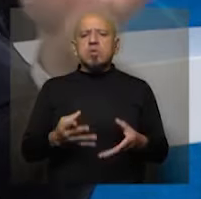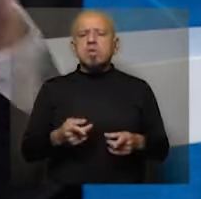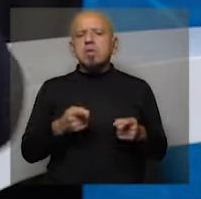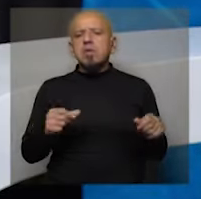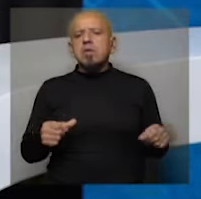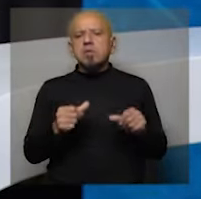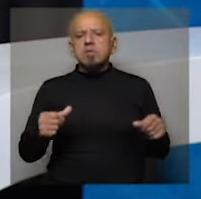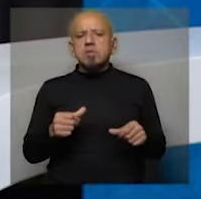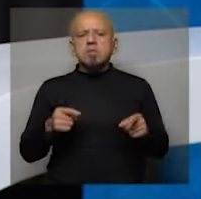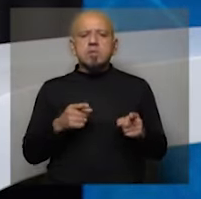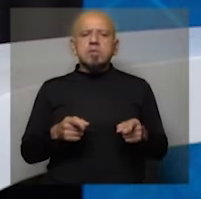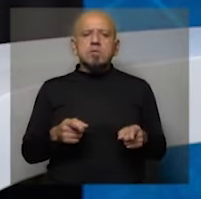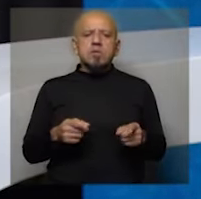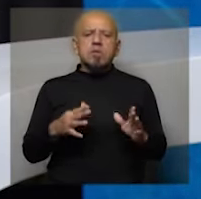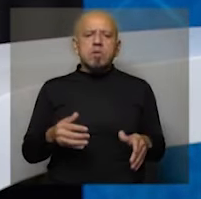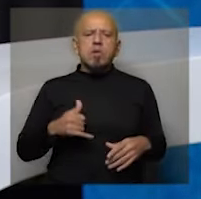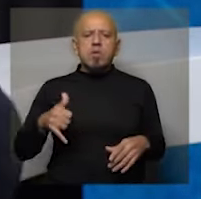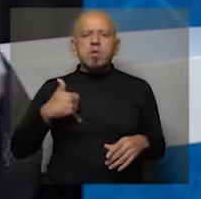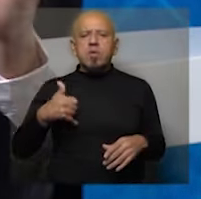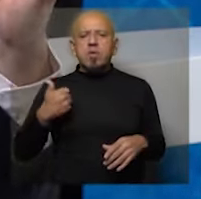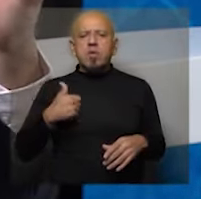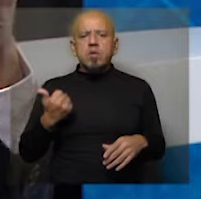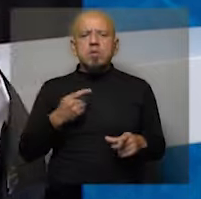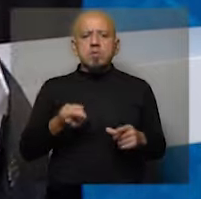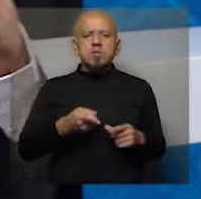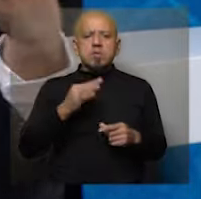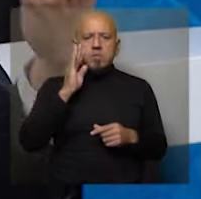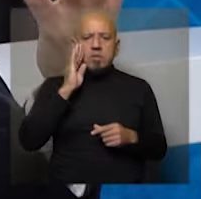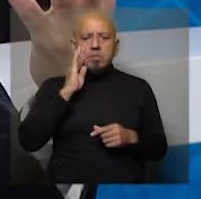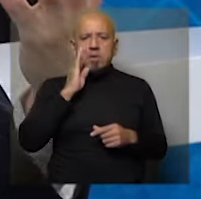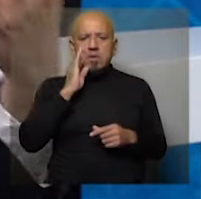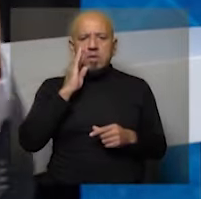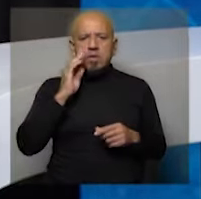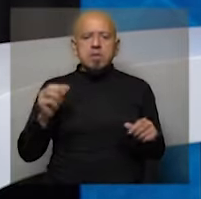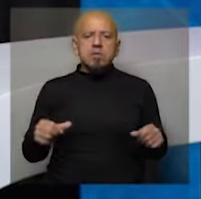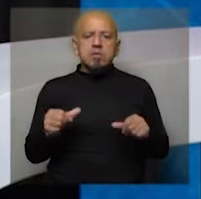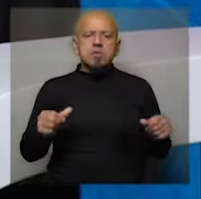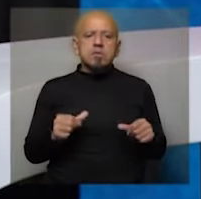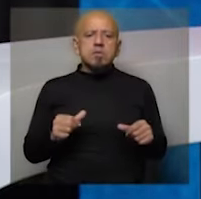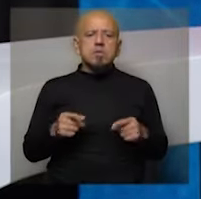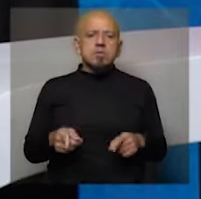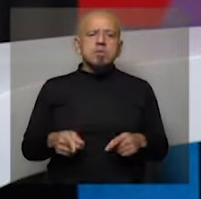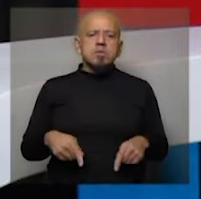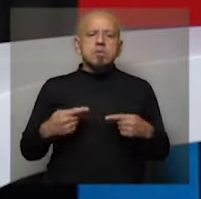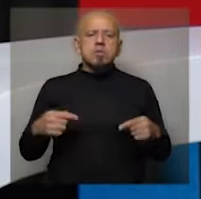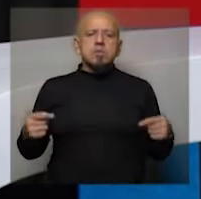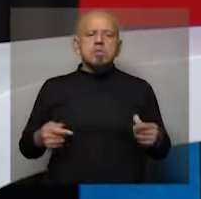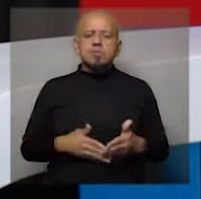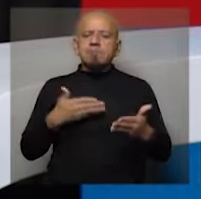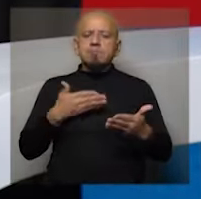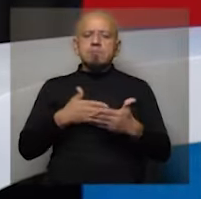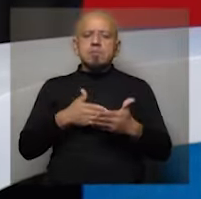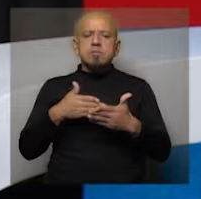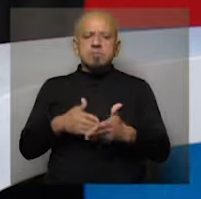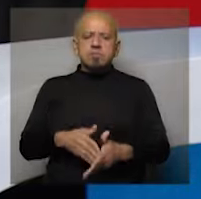lugar incluso las que son más jóvenes se pregunta y dónde estaba la madre qué estaba haciendo la madre esas son cosas o desafíos y obstáculos que se presentan